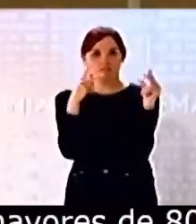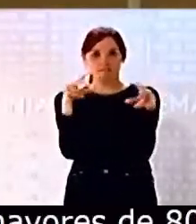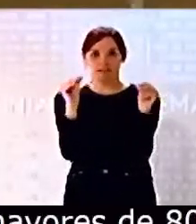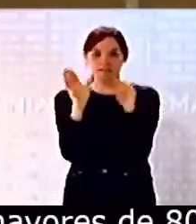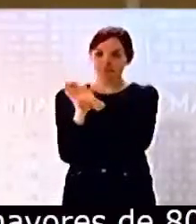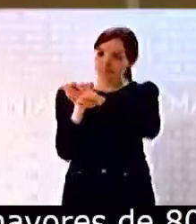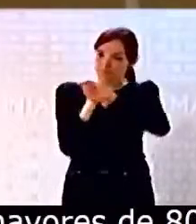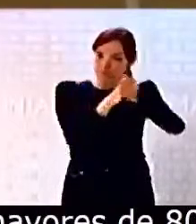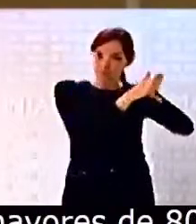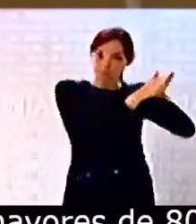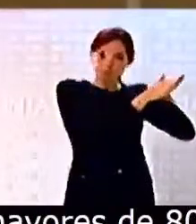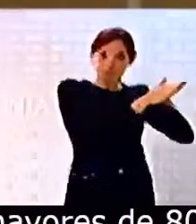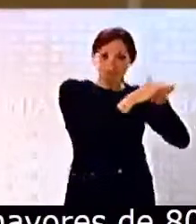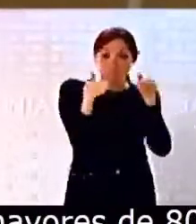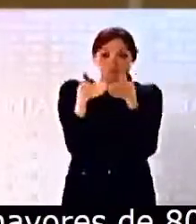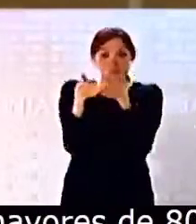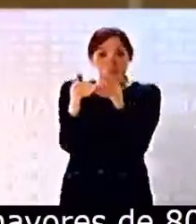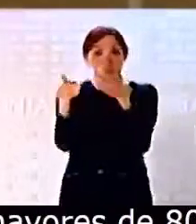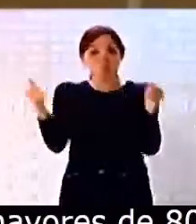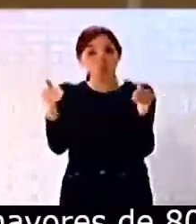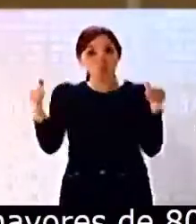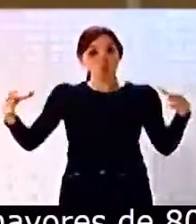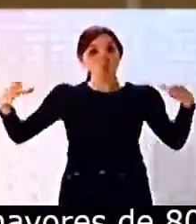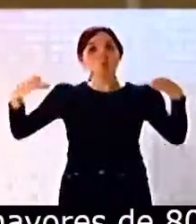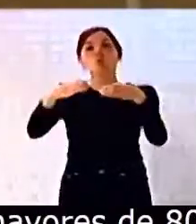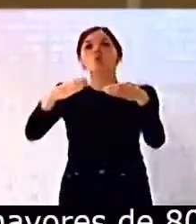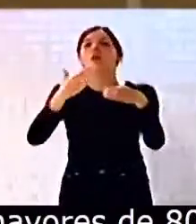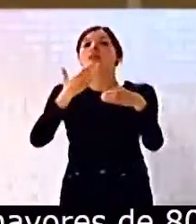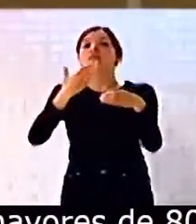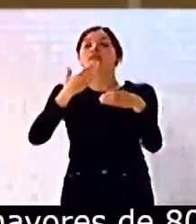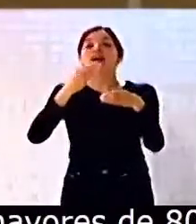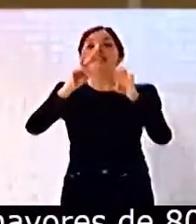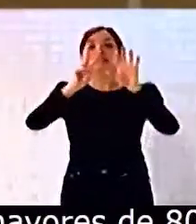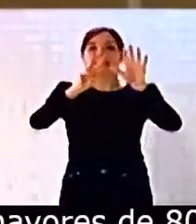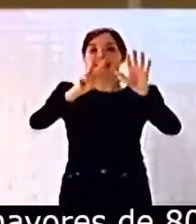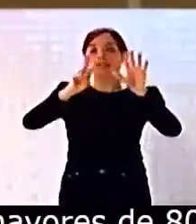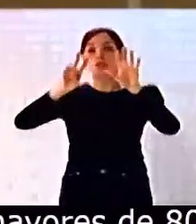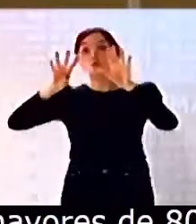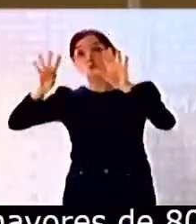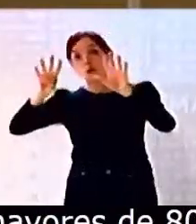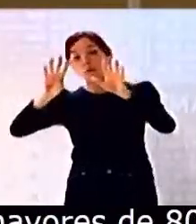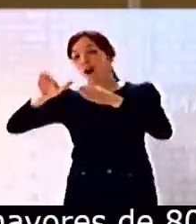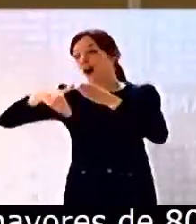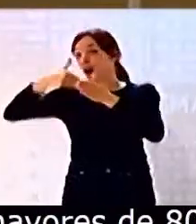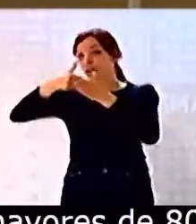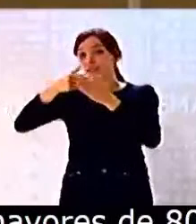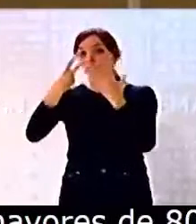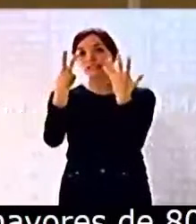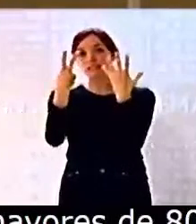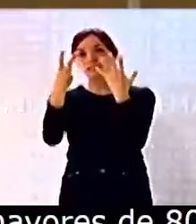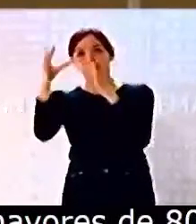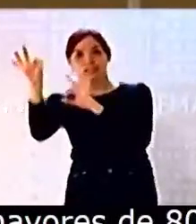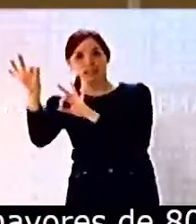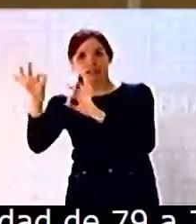con el tramo de edad de 79 a 70 años.